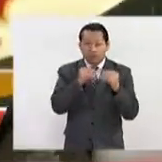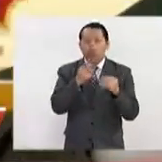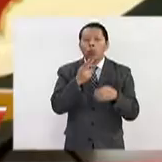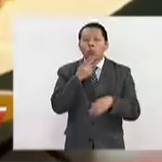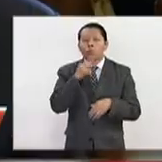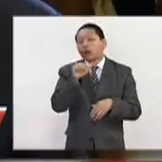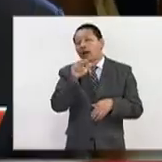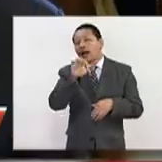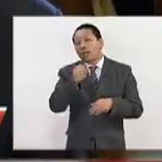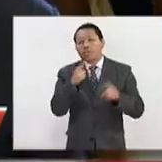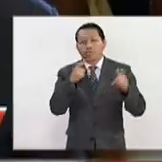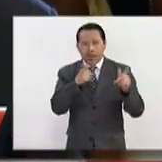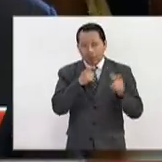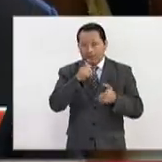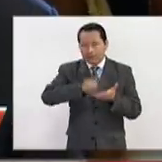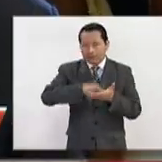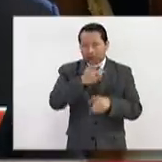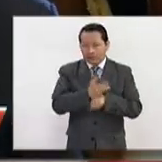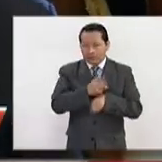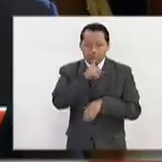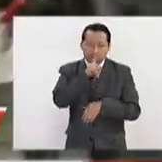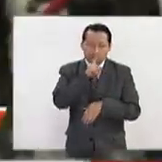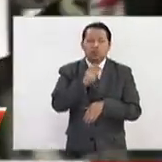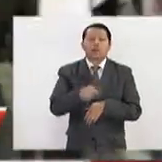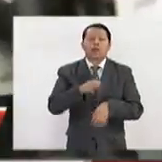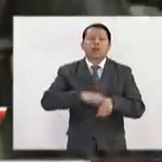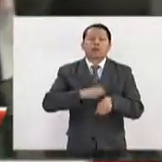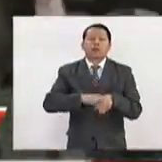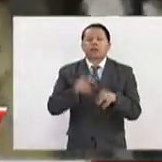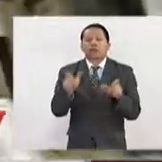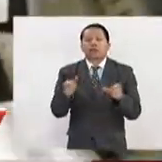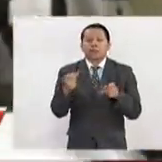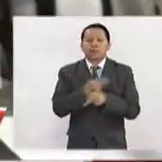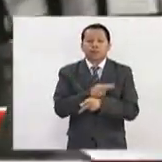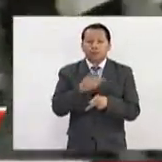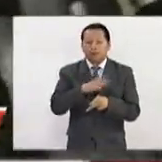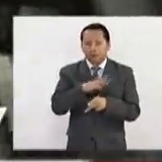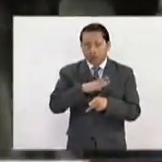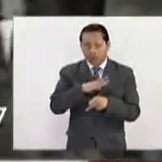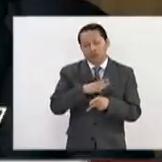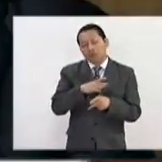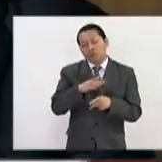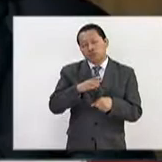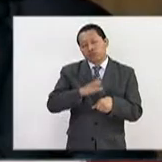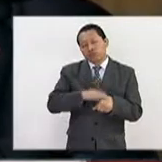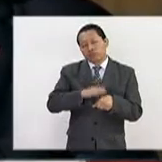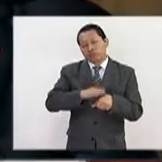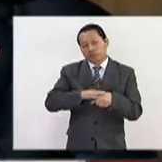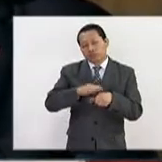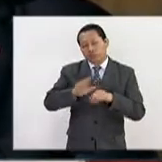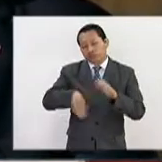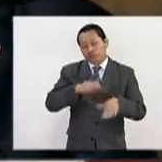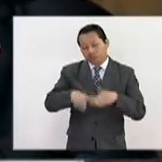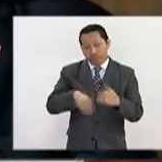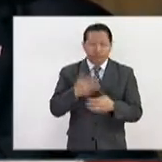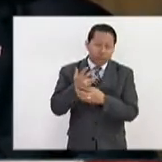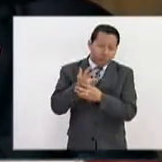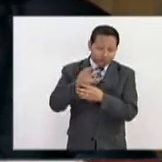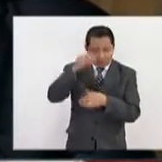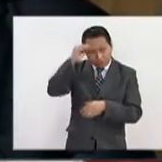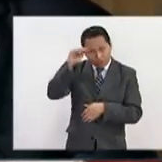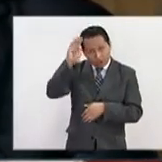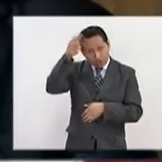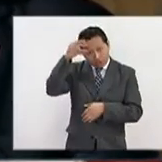uso de armas en los Estados Unidos y dijo que con más restricciones las víctimas habrían sido más. Bueno, así opina el señor Trump.